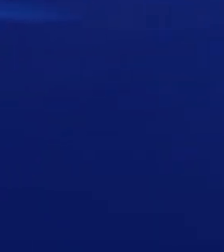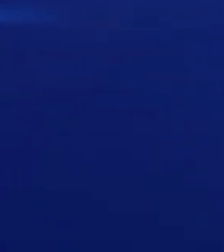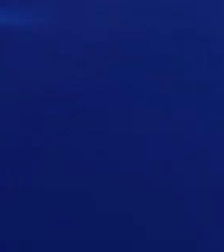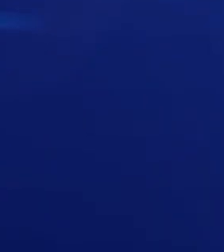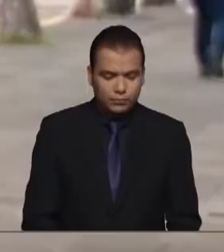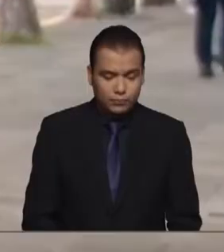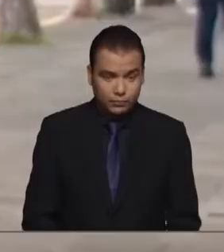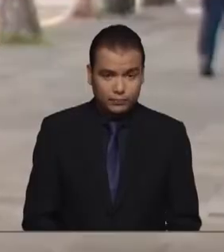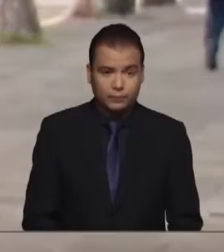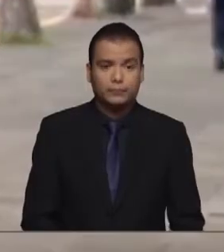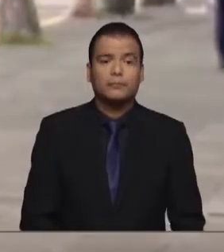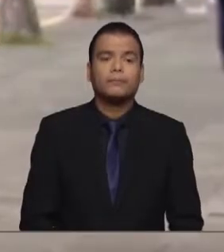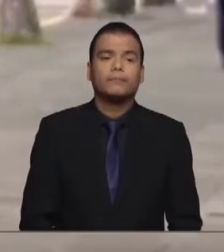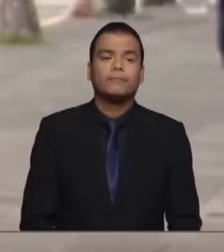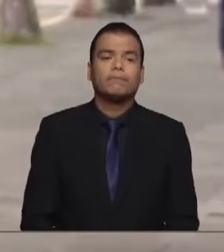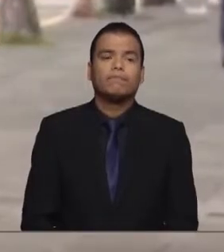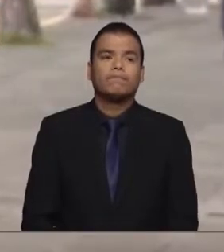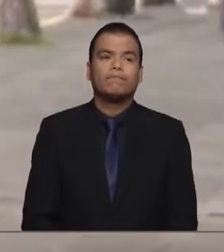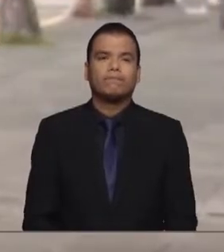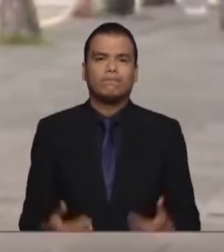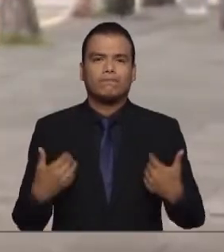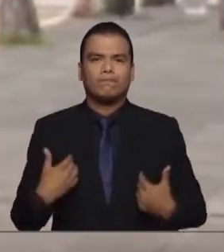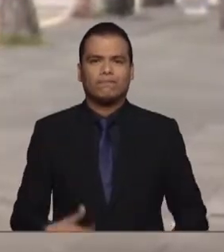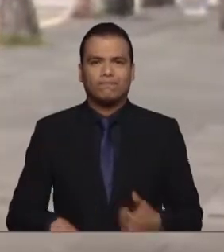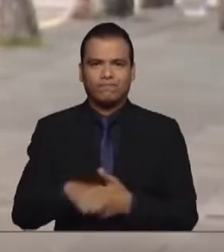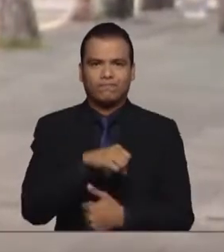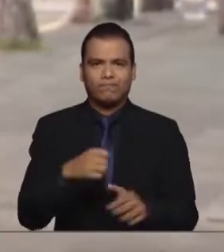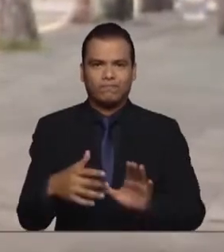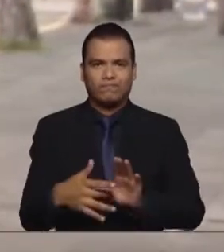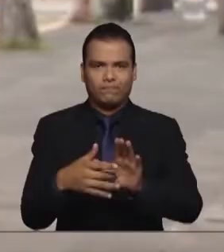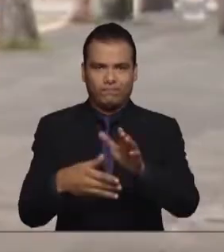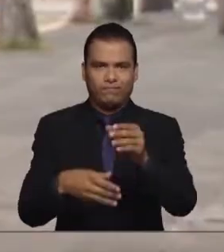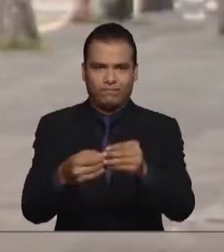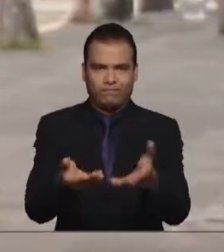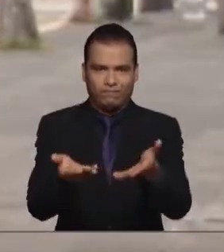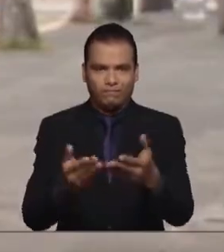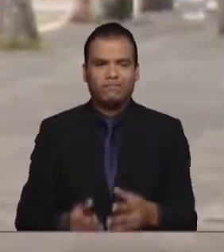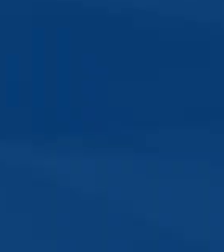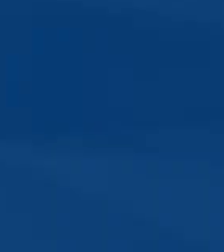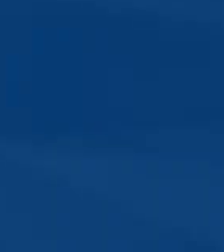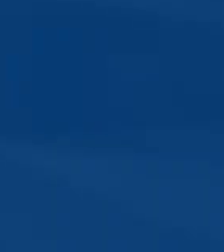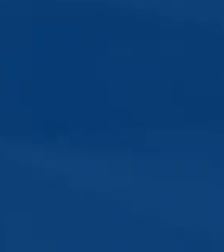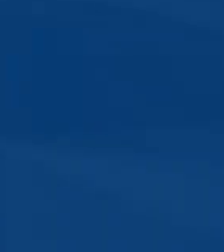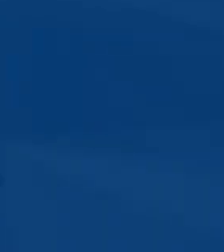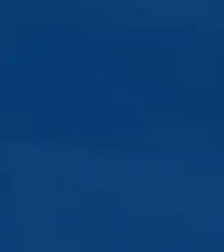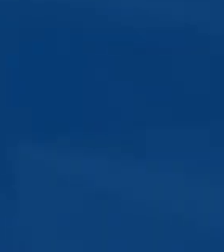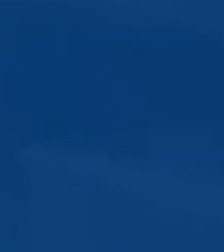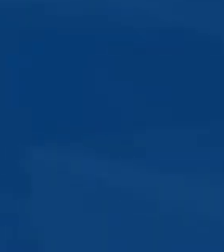Todo desde aquí, sigue usted, Luz Ángeli, con más Telepacífico Noticias.